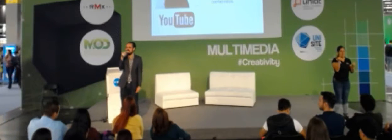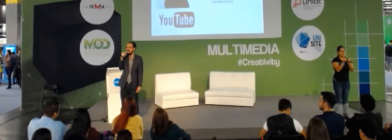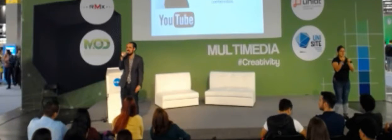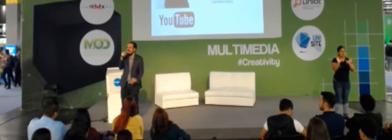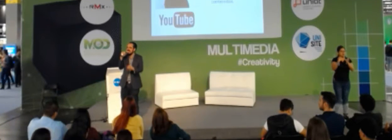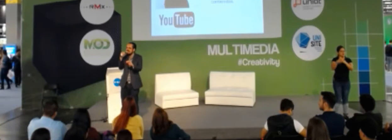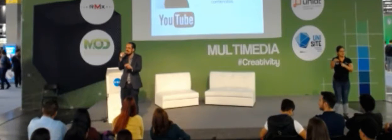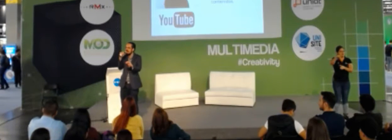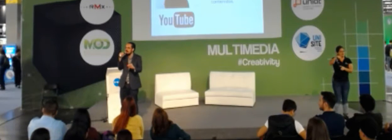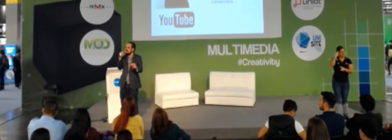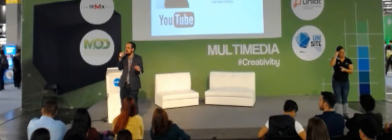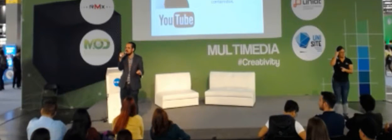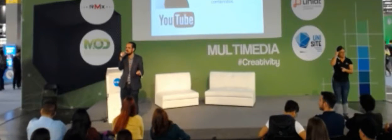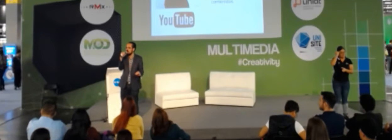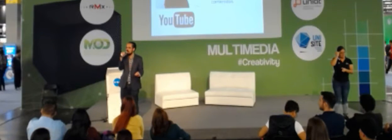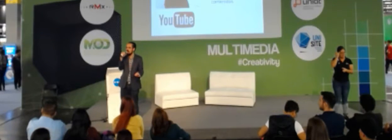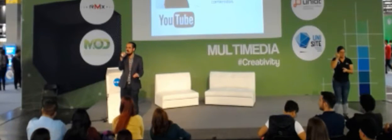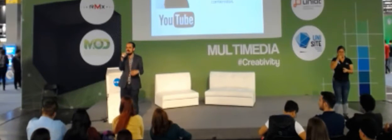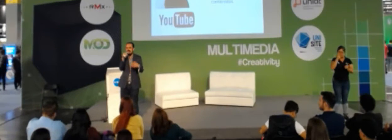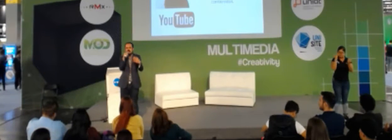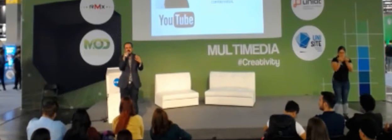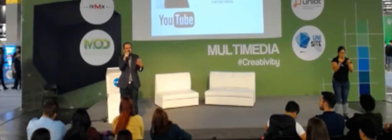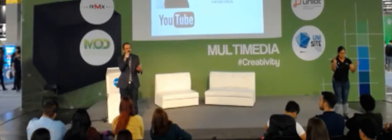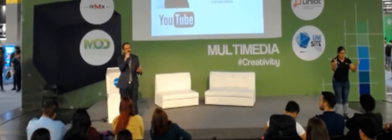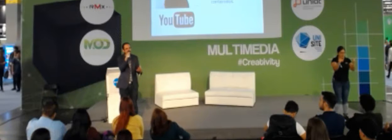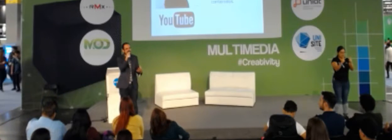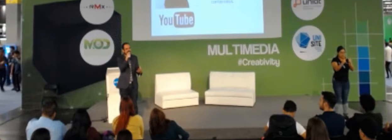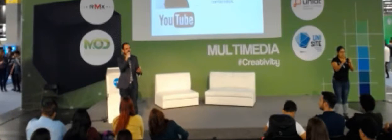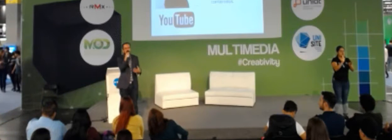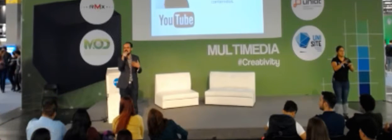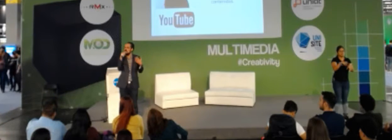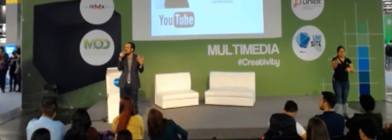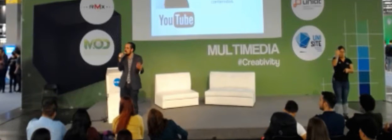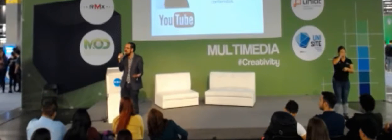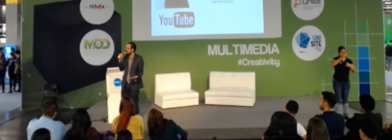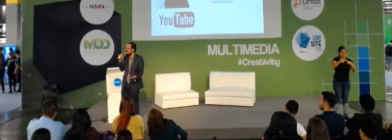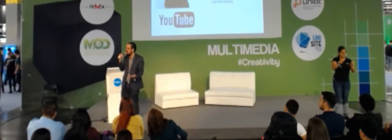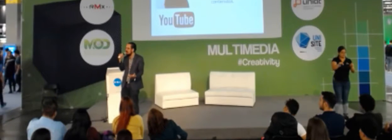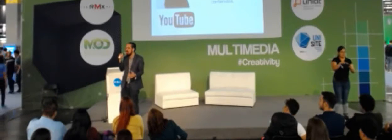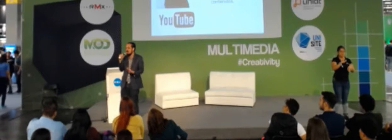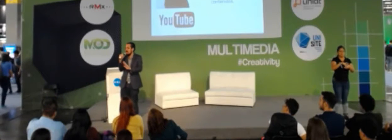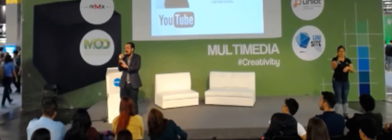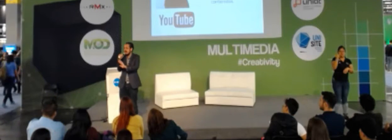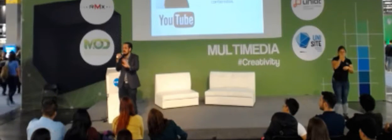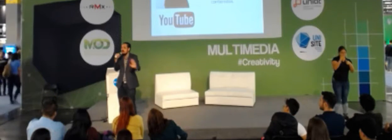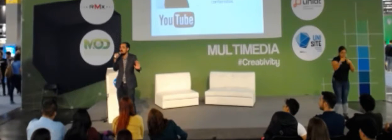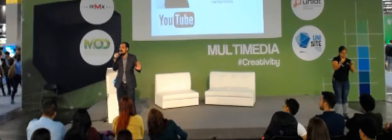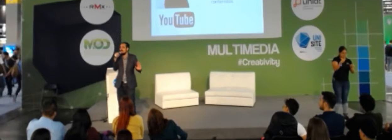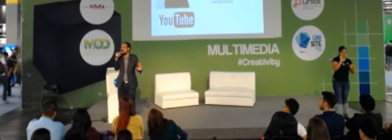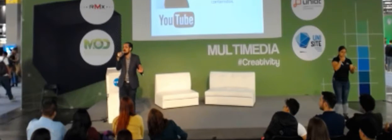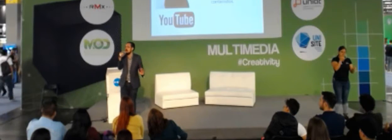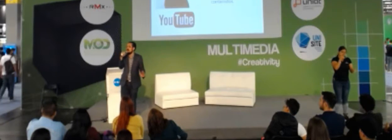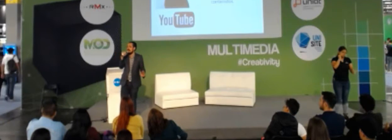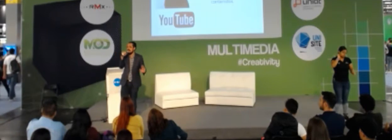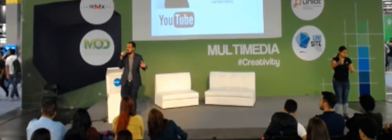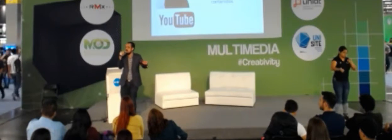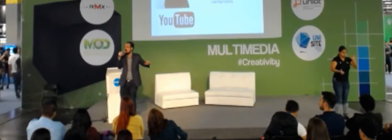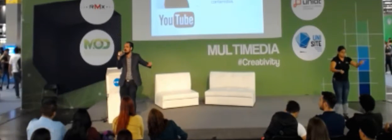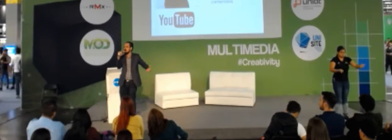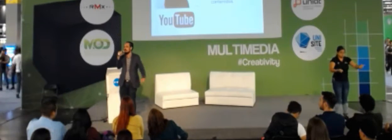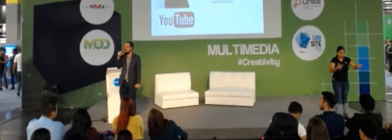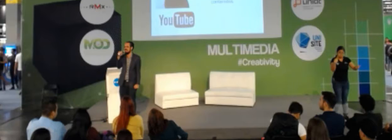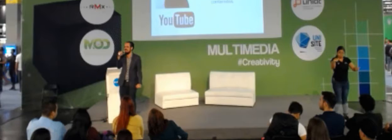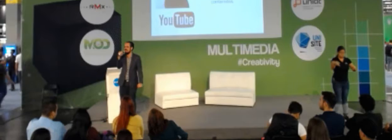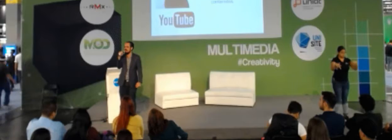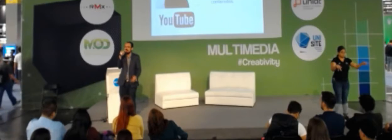indígenas. Exactamente lo mismo. Por tener una cultura distinta, por tener un idioma distinto, hazle como puedas, amigo. Es tu